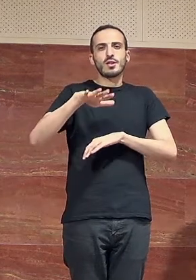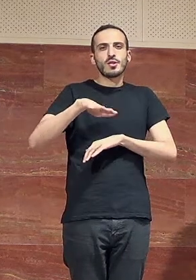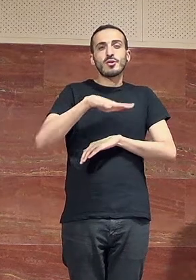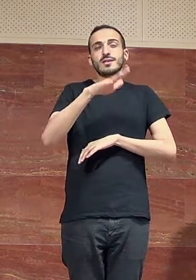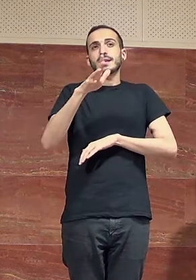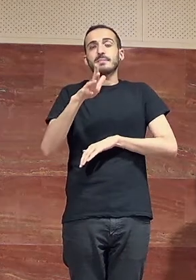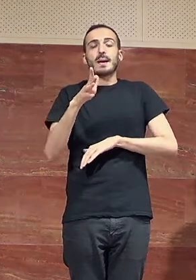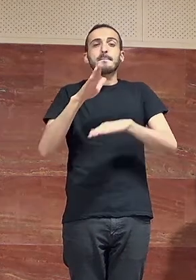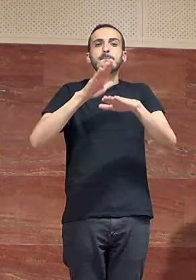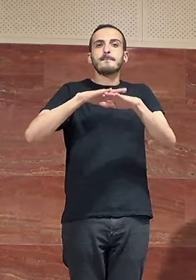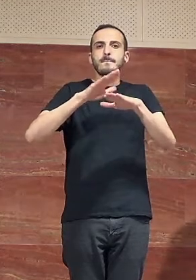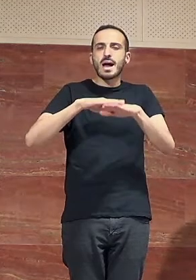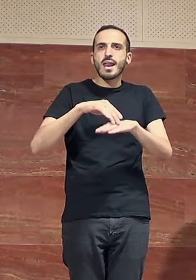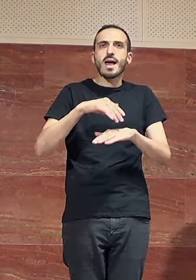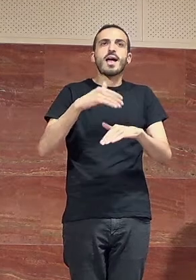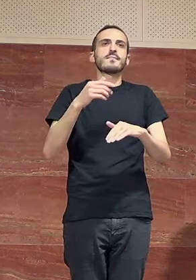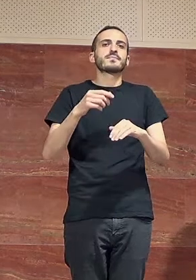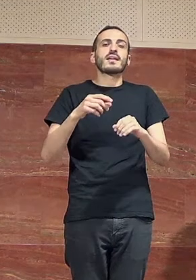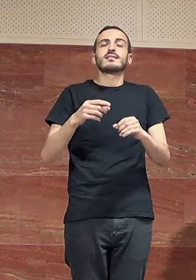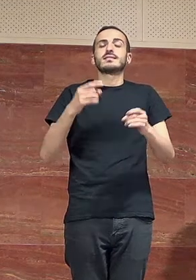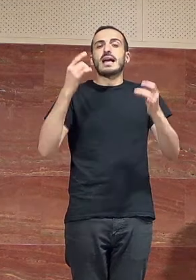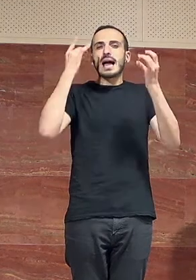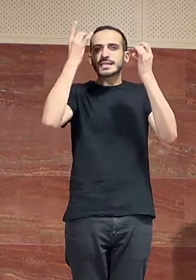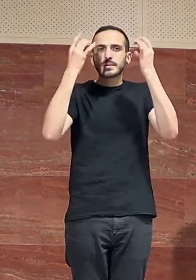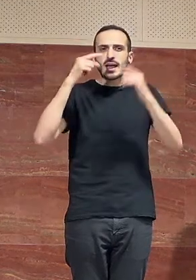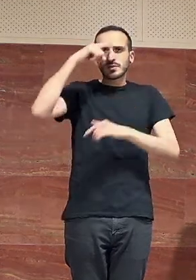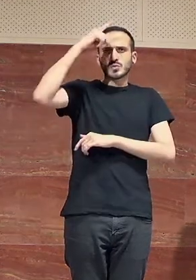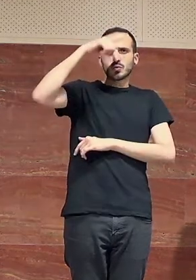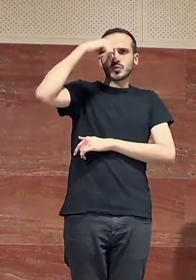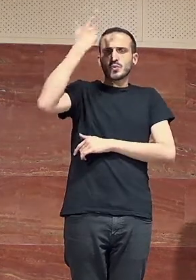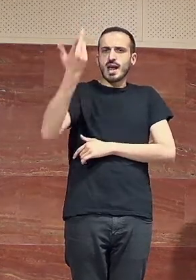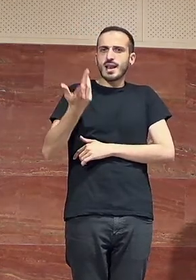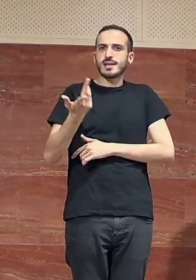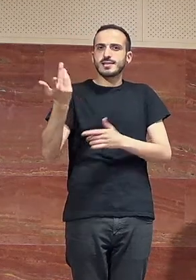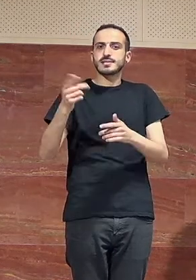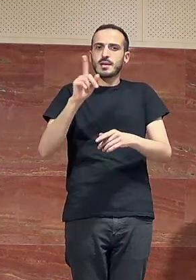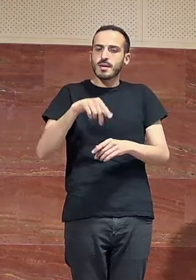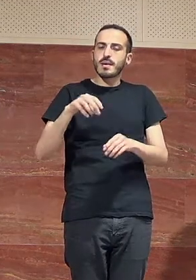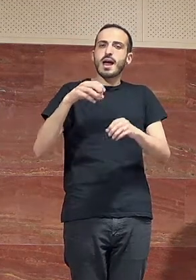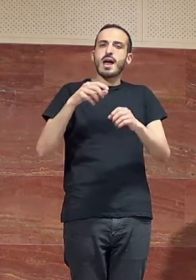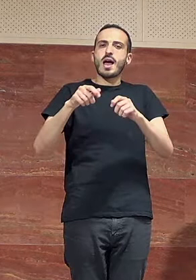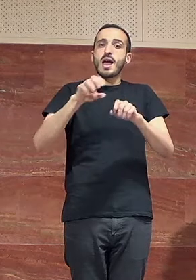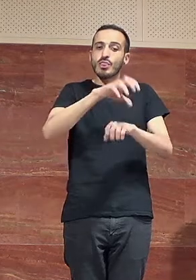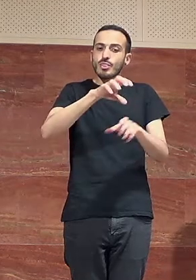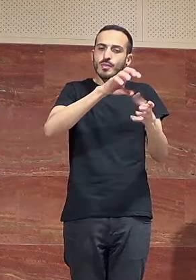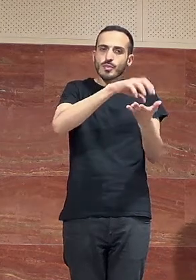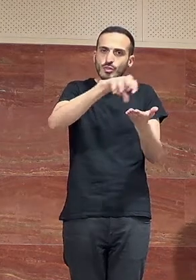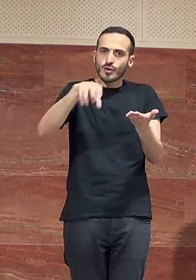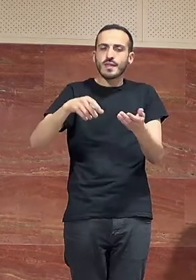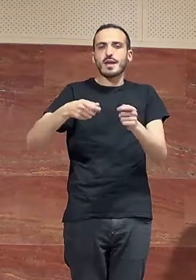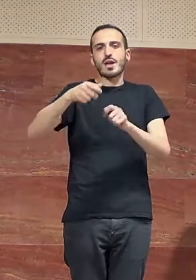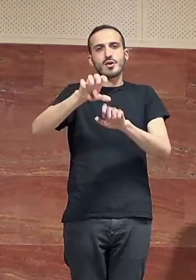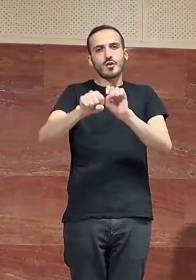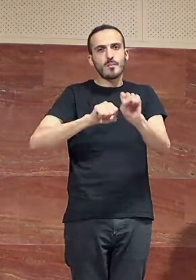culturales y educativos que se transforman, transformaciones personalizadas de distintos comercios, la Escuela de Artes y Oficios,